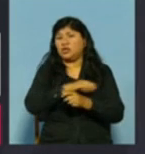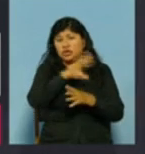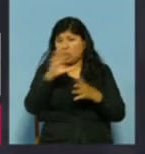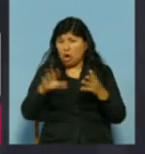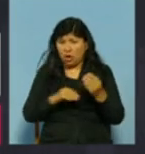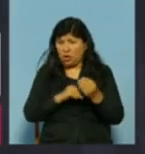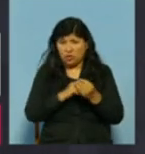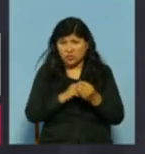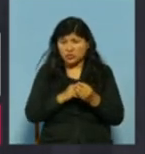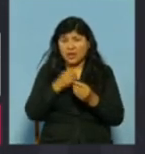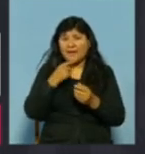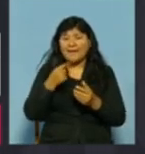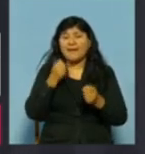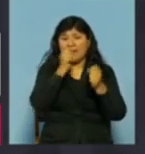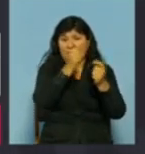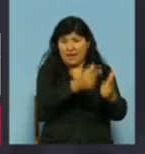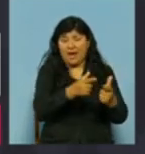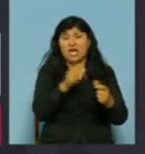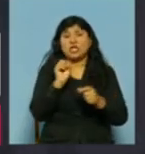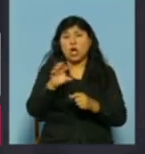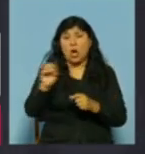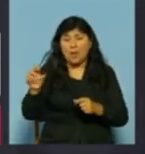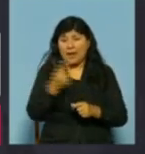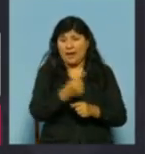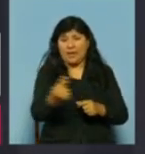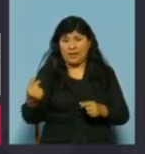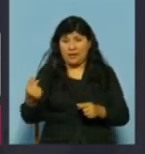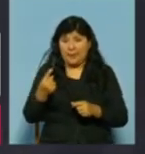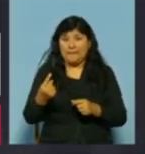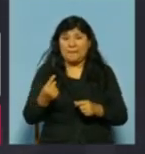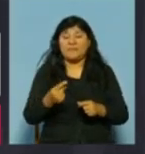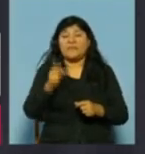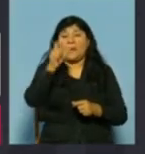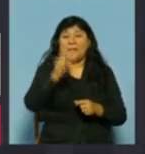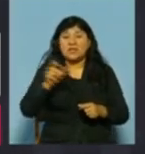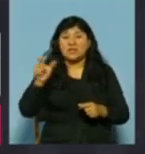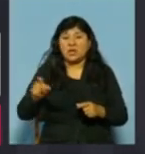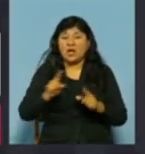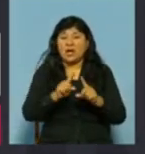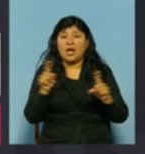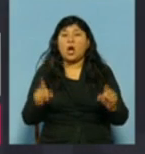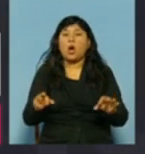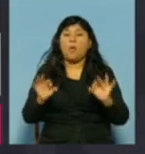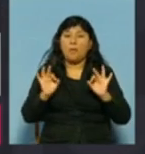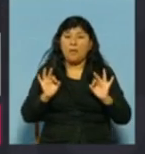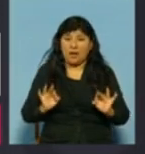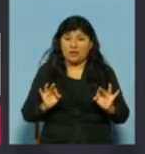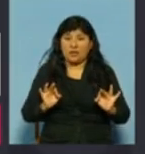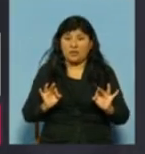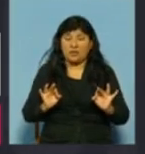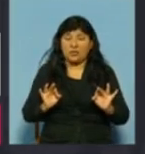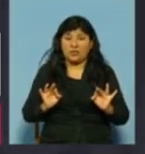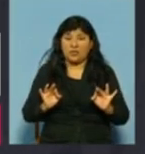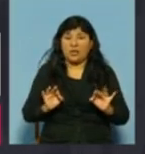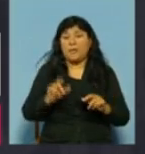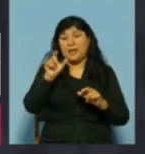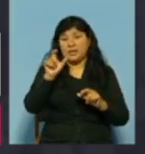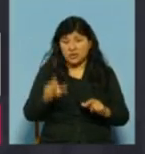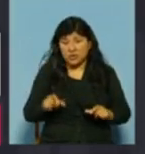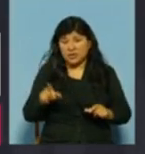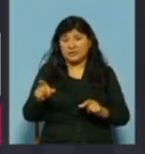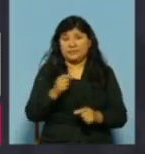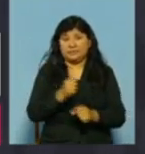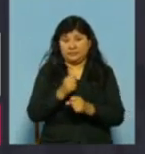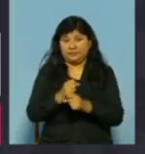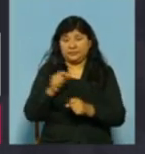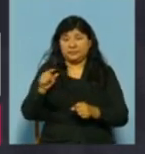miércoles, debiendo remitir los datos personales completos, datos personales completos del personal